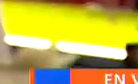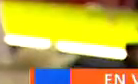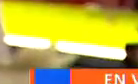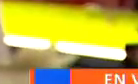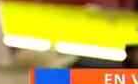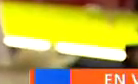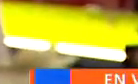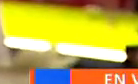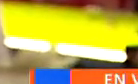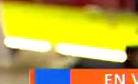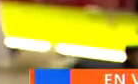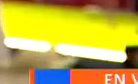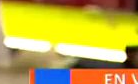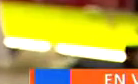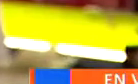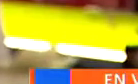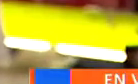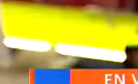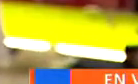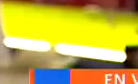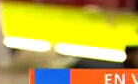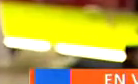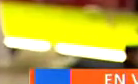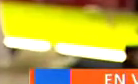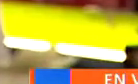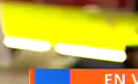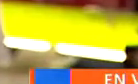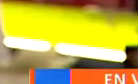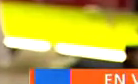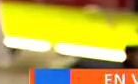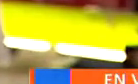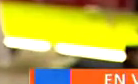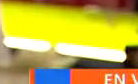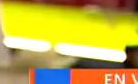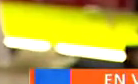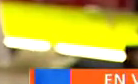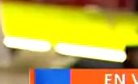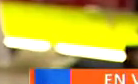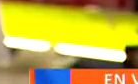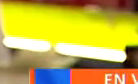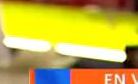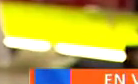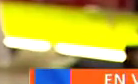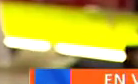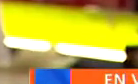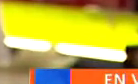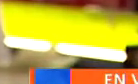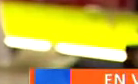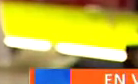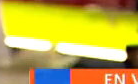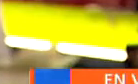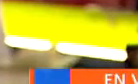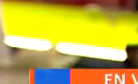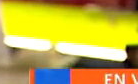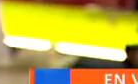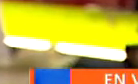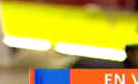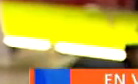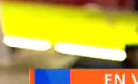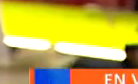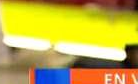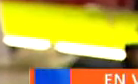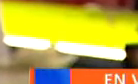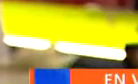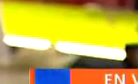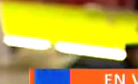Nicolás Maduro asegura que espera que levanten las sanciones contra Venezuela luego de la conferencia internacional que organiza el presidente de Colombia, Gustavo